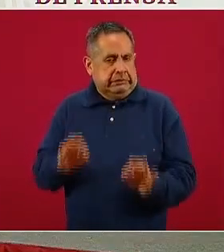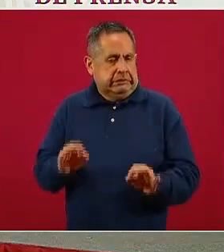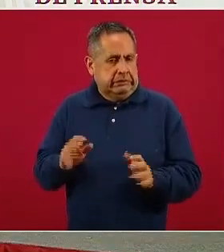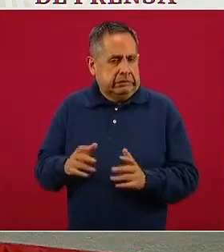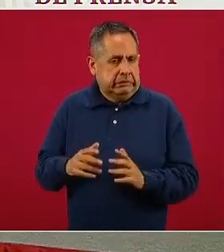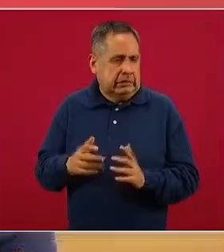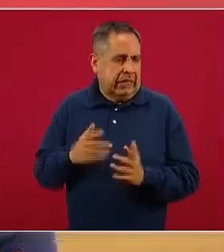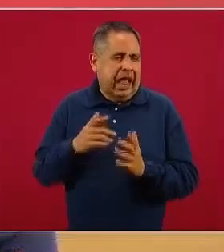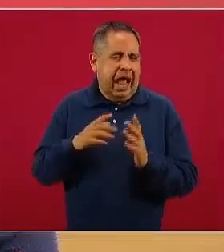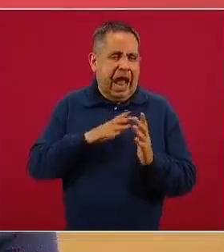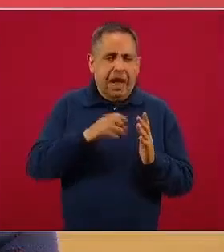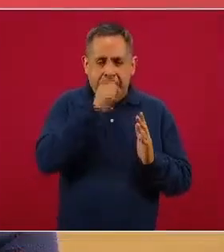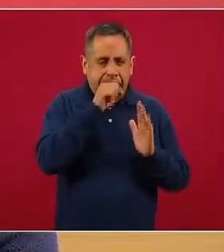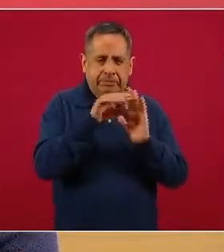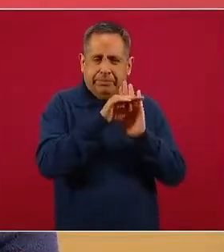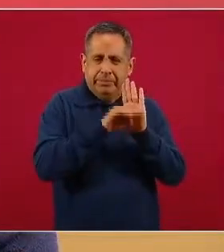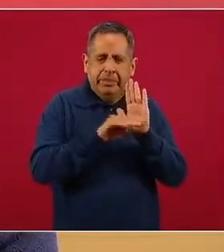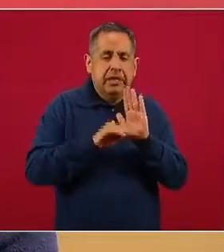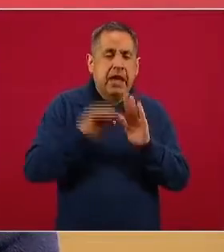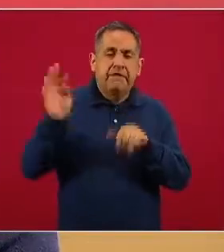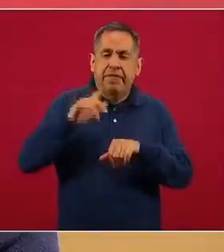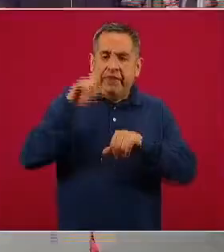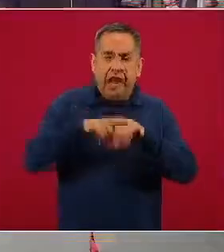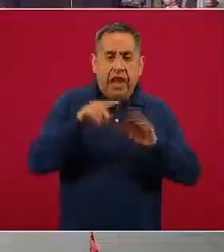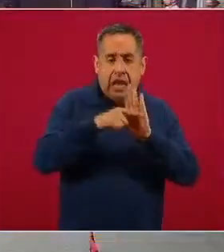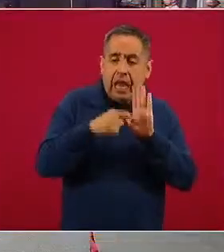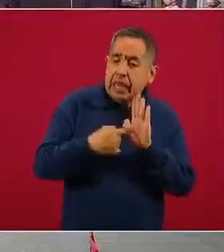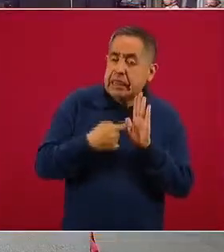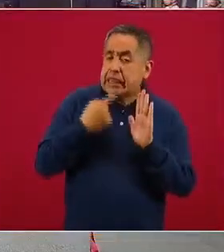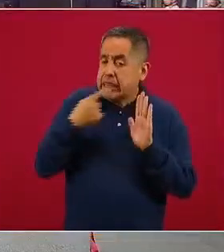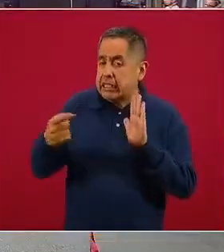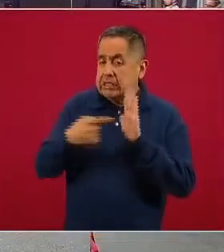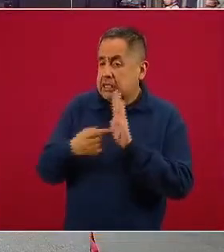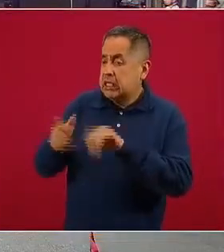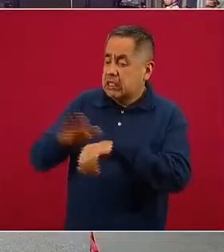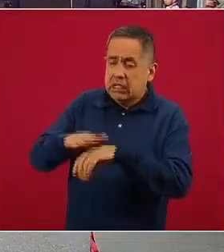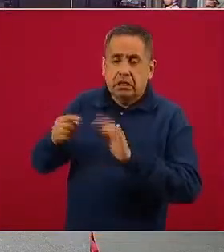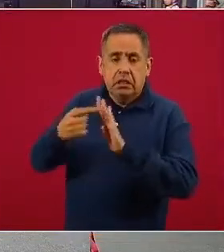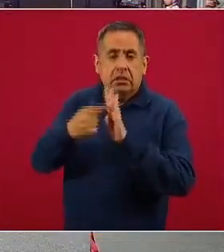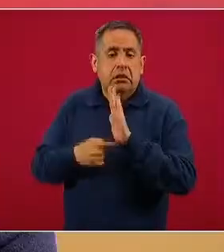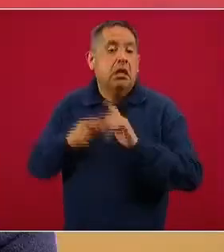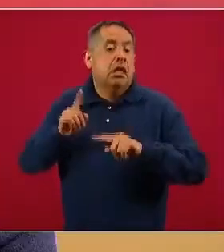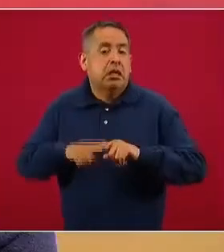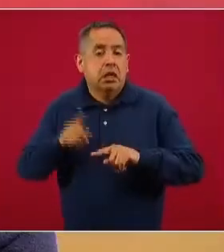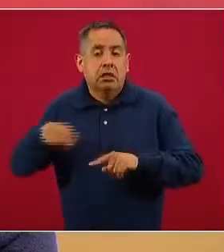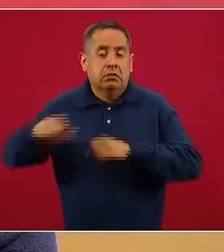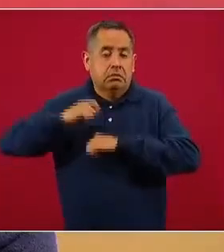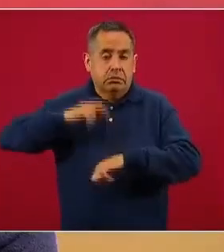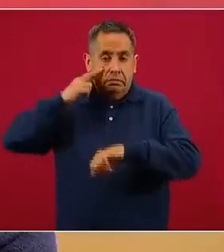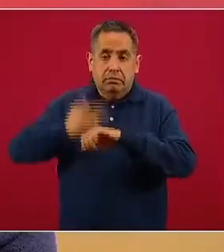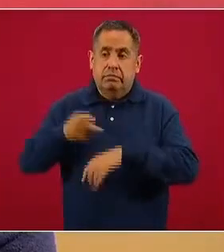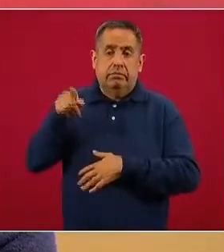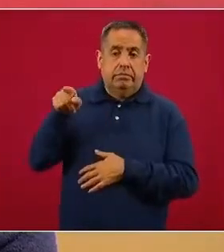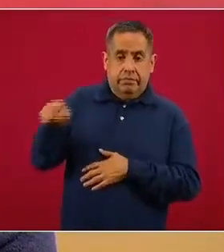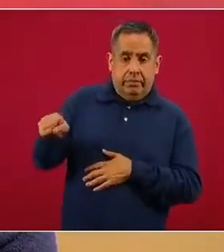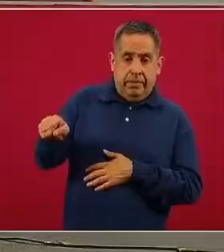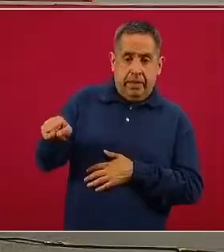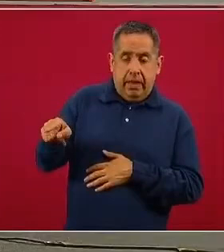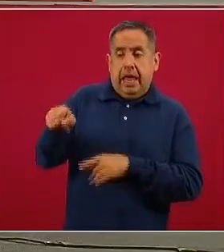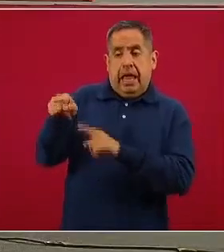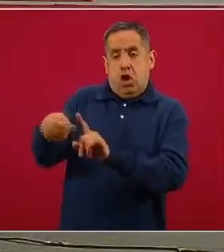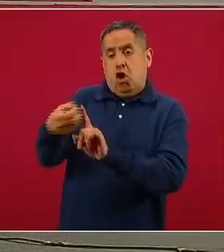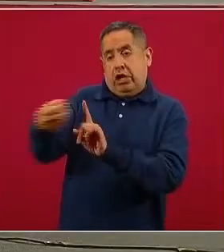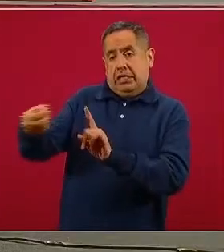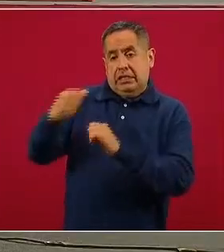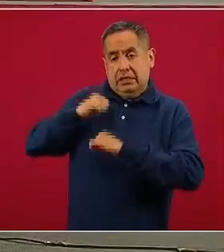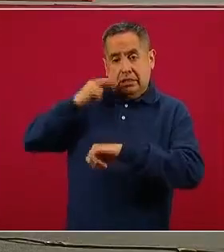los lineamientos federales en un momento determinado refieren, están lógicamente a cargo de las personas que organizan